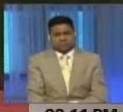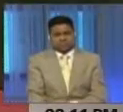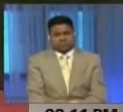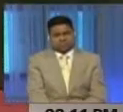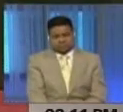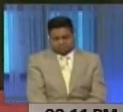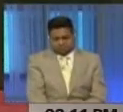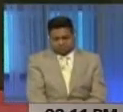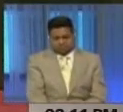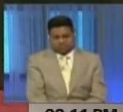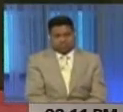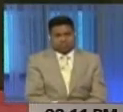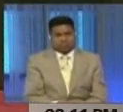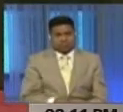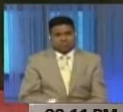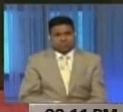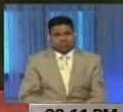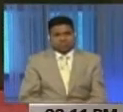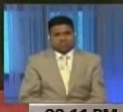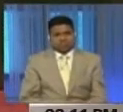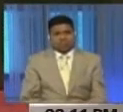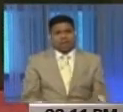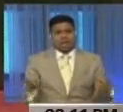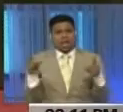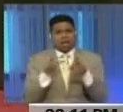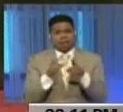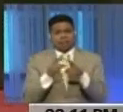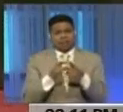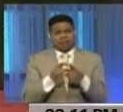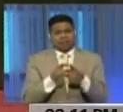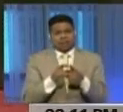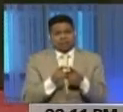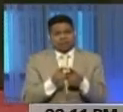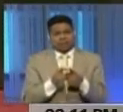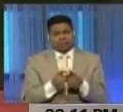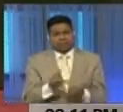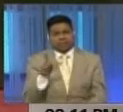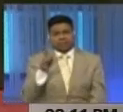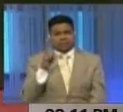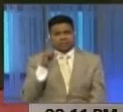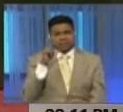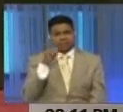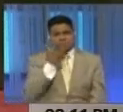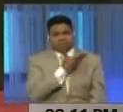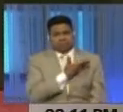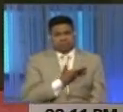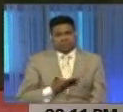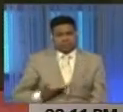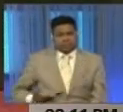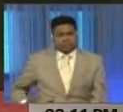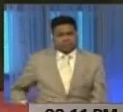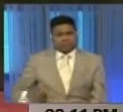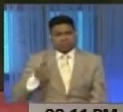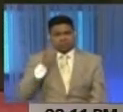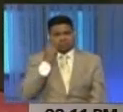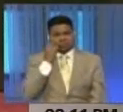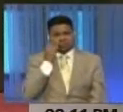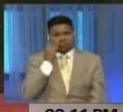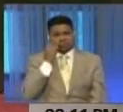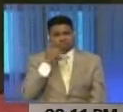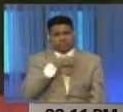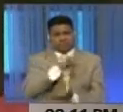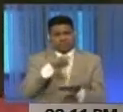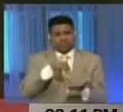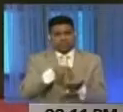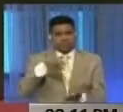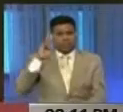Palabras del ciudadano Nicolás Maduro Moros, presidente constitucional de la República Bolivariana de Venezuela,